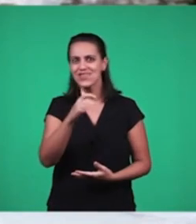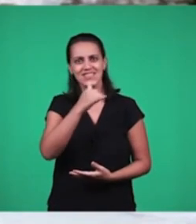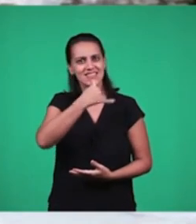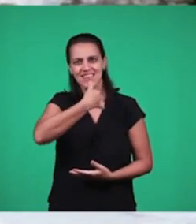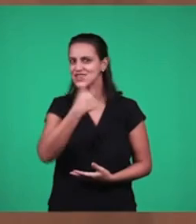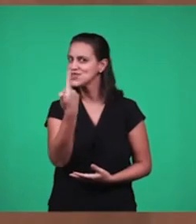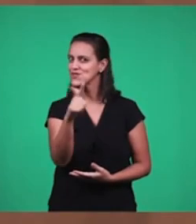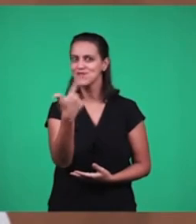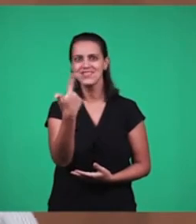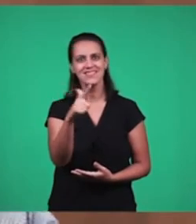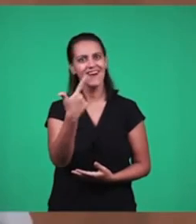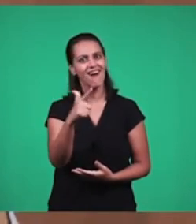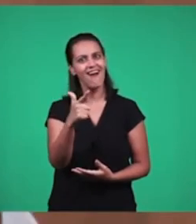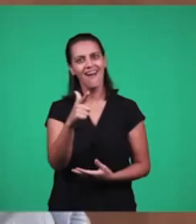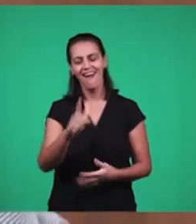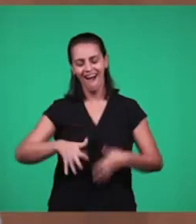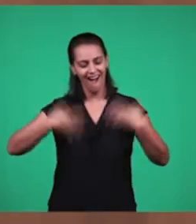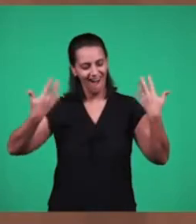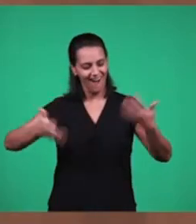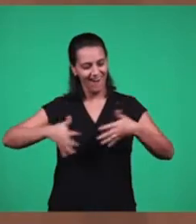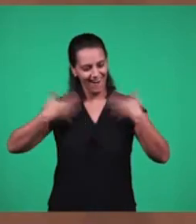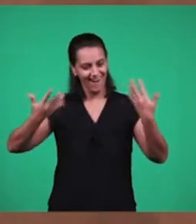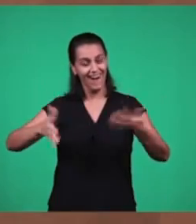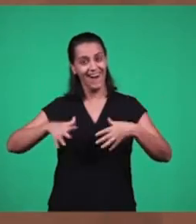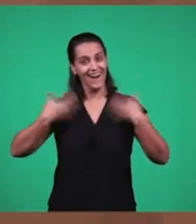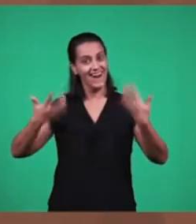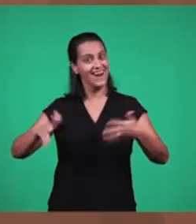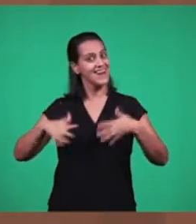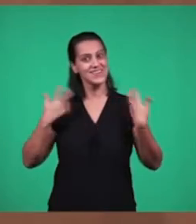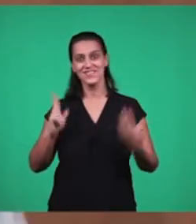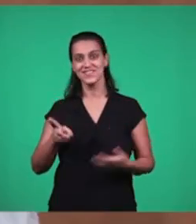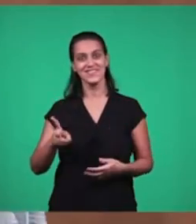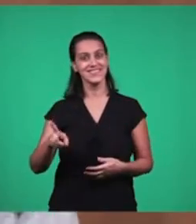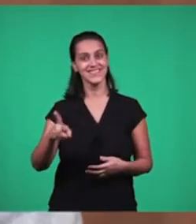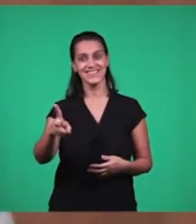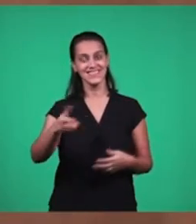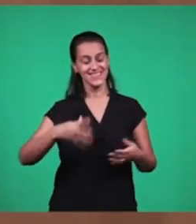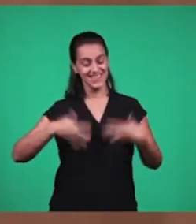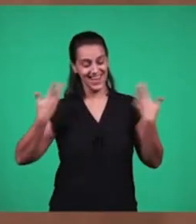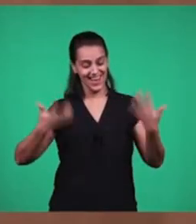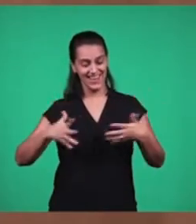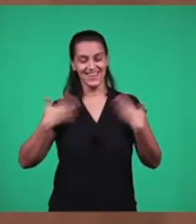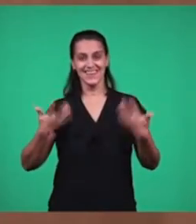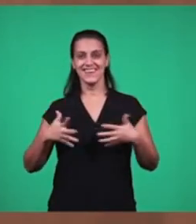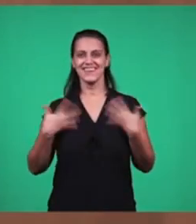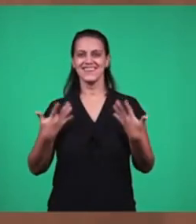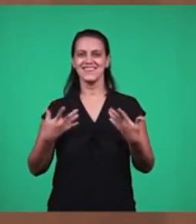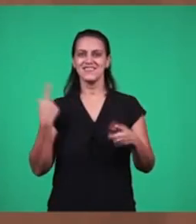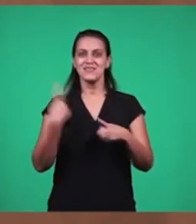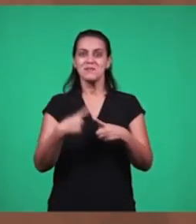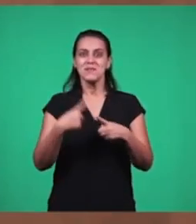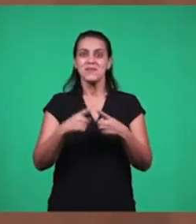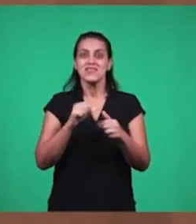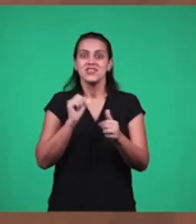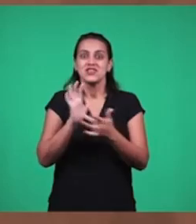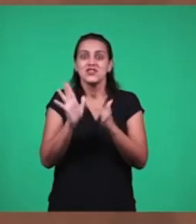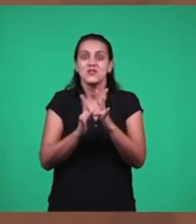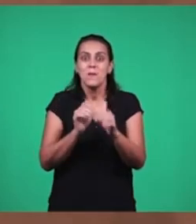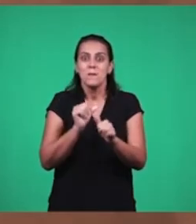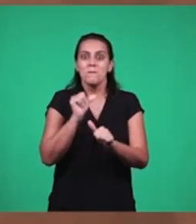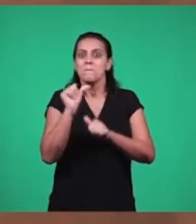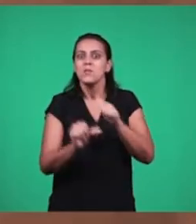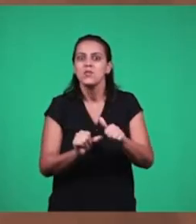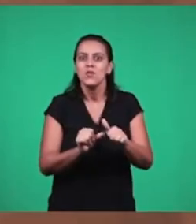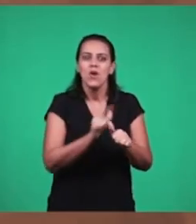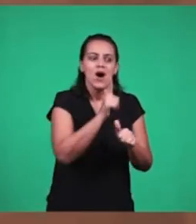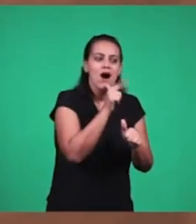tristeza en ese casamiento, hubo alegría, continuó la fiesta. porque Jesús transformó el